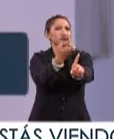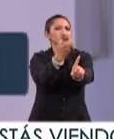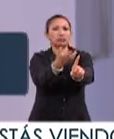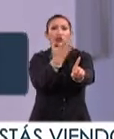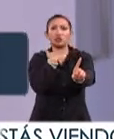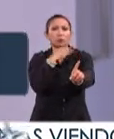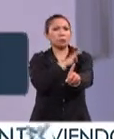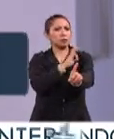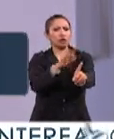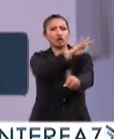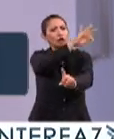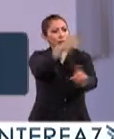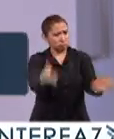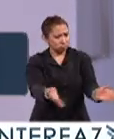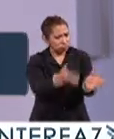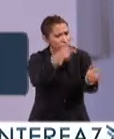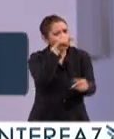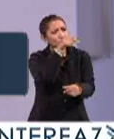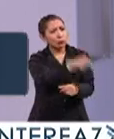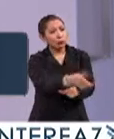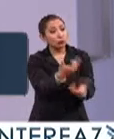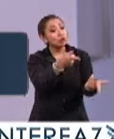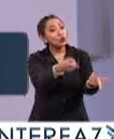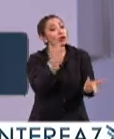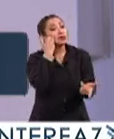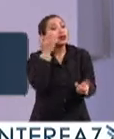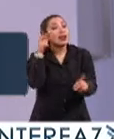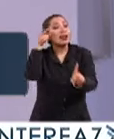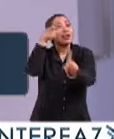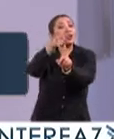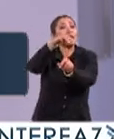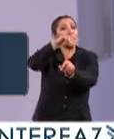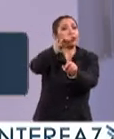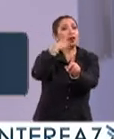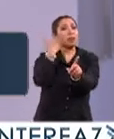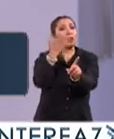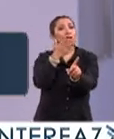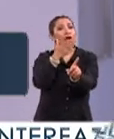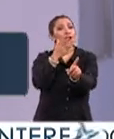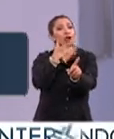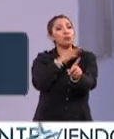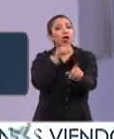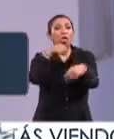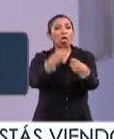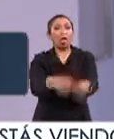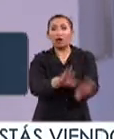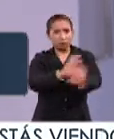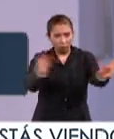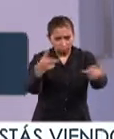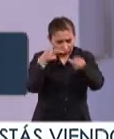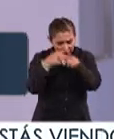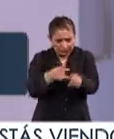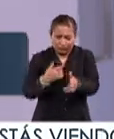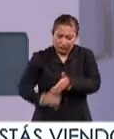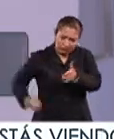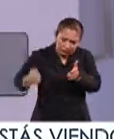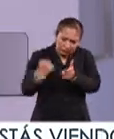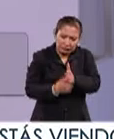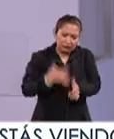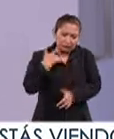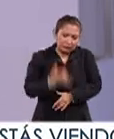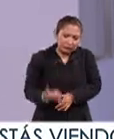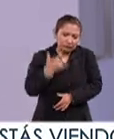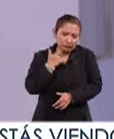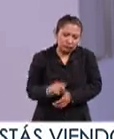podría incentivar a todas las personas a que si tienen una meta, no cuarteen ese sueño y puedan materializarlo,